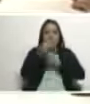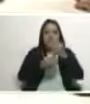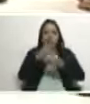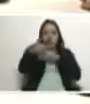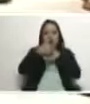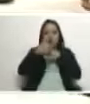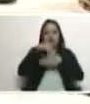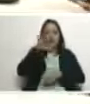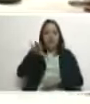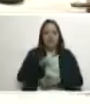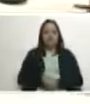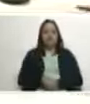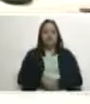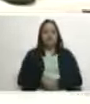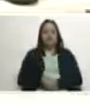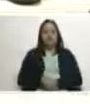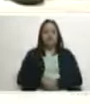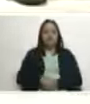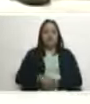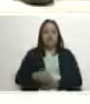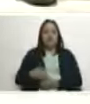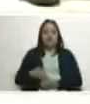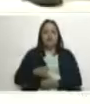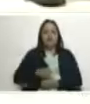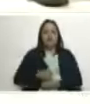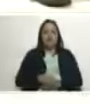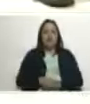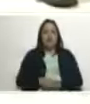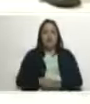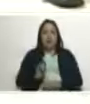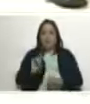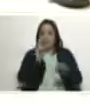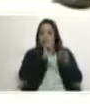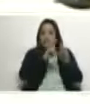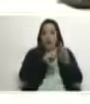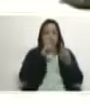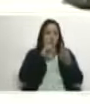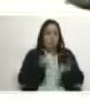país? Primero me negaron todos los créditos adicionales.